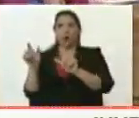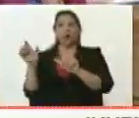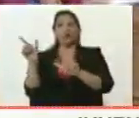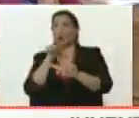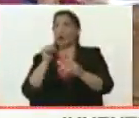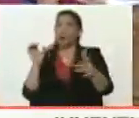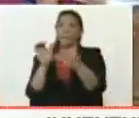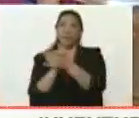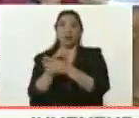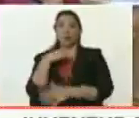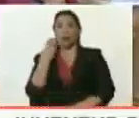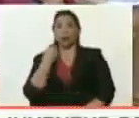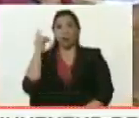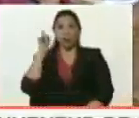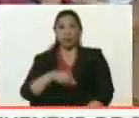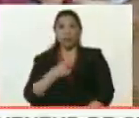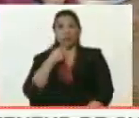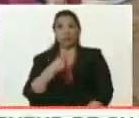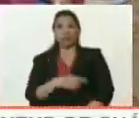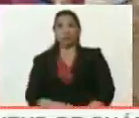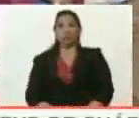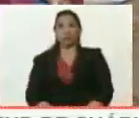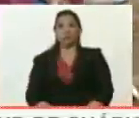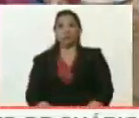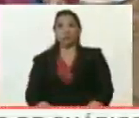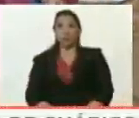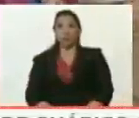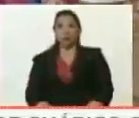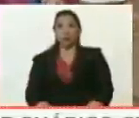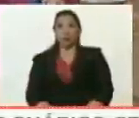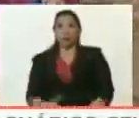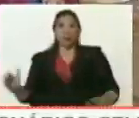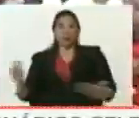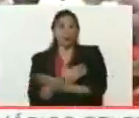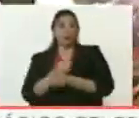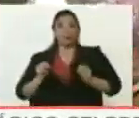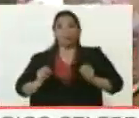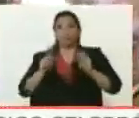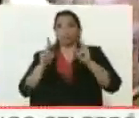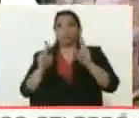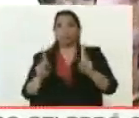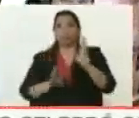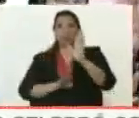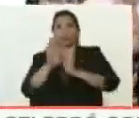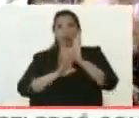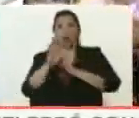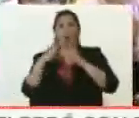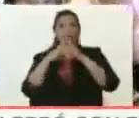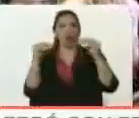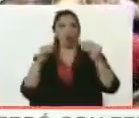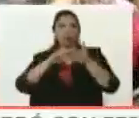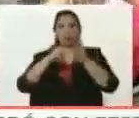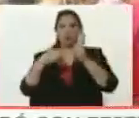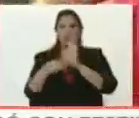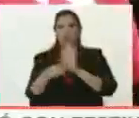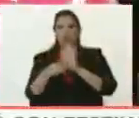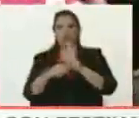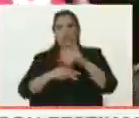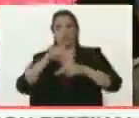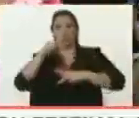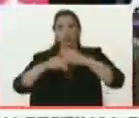juventud. Decía también que le ha quitado las oportunidades de desarrollo a todo lo que ha sido el